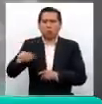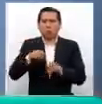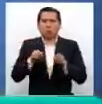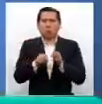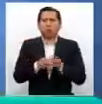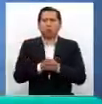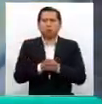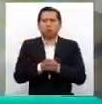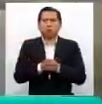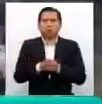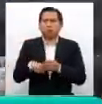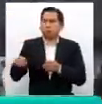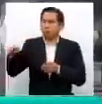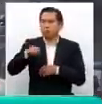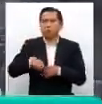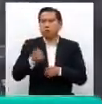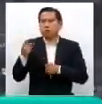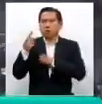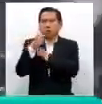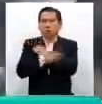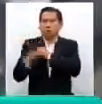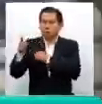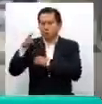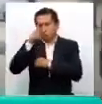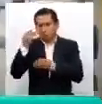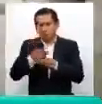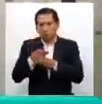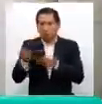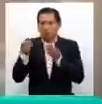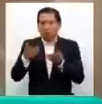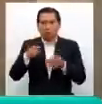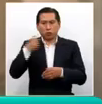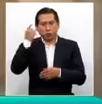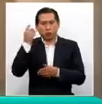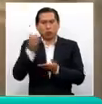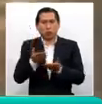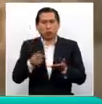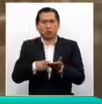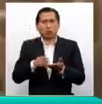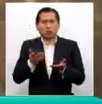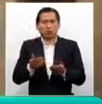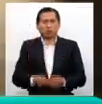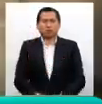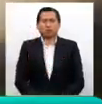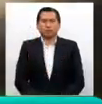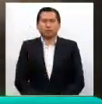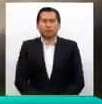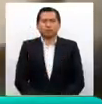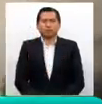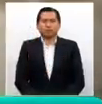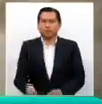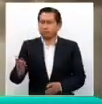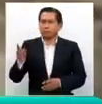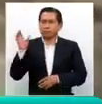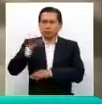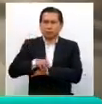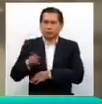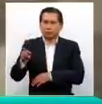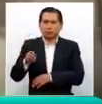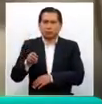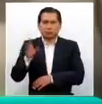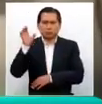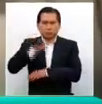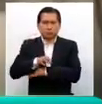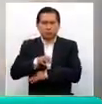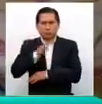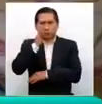y la injerencia de países extranjeros en la dotación de armamento en Bolivia. Esa es la dictadura, ¿no? Es decir,